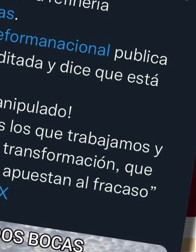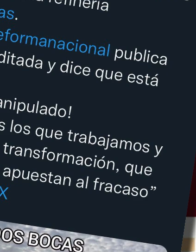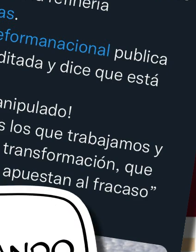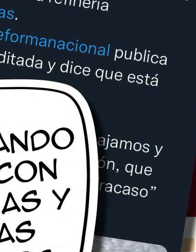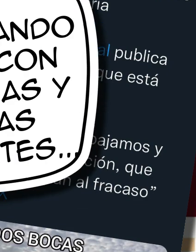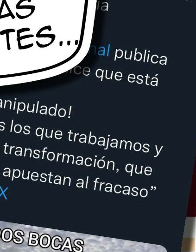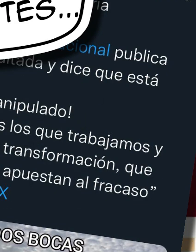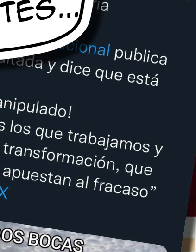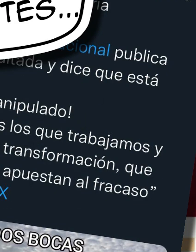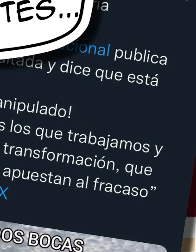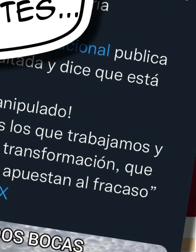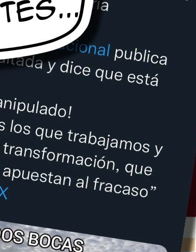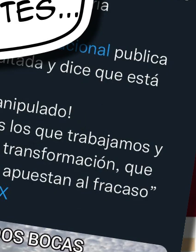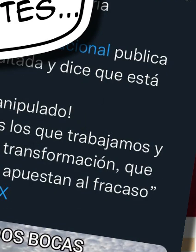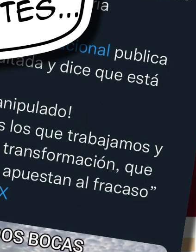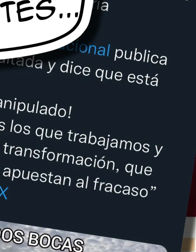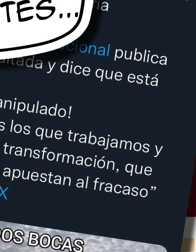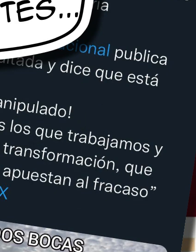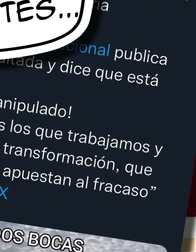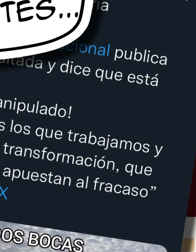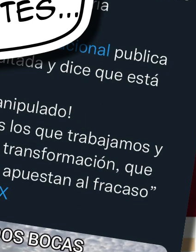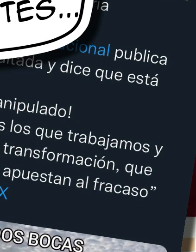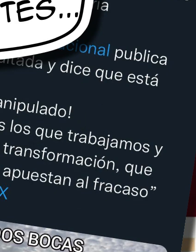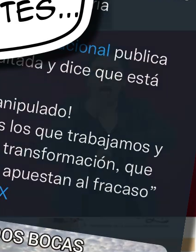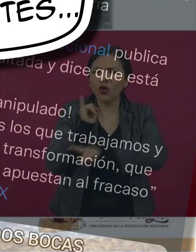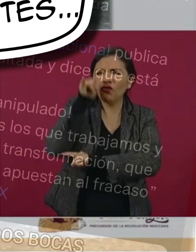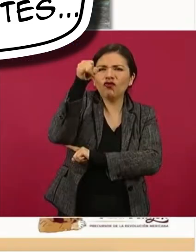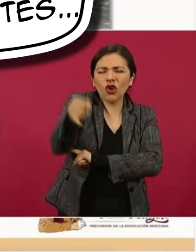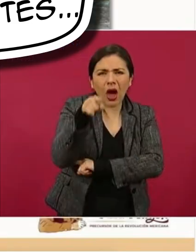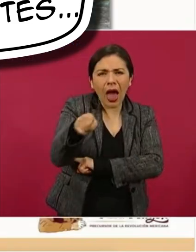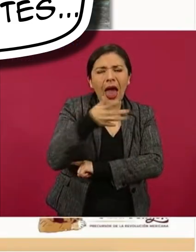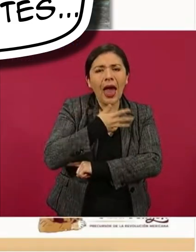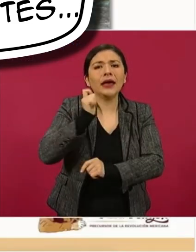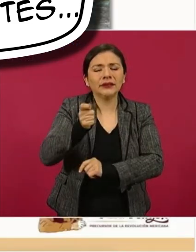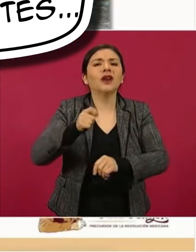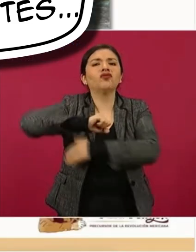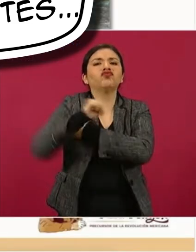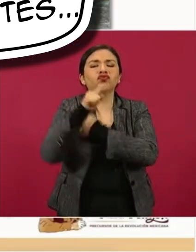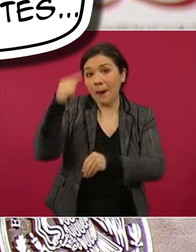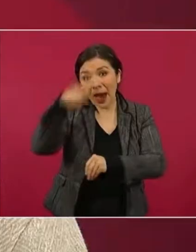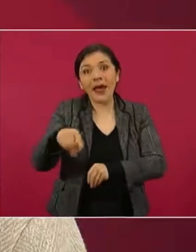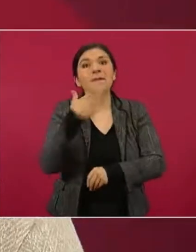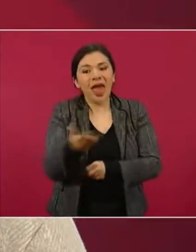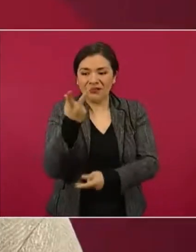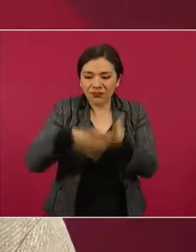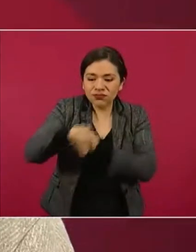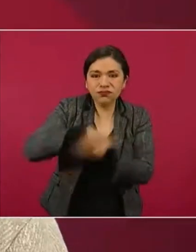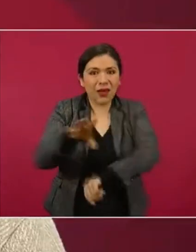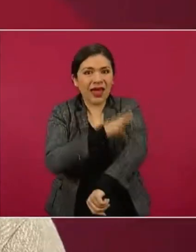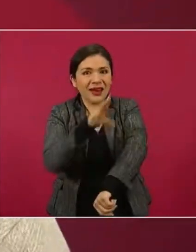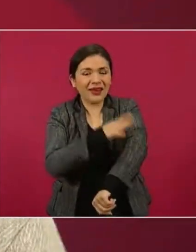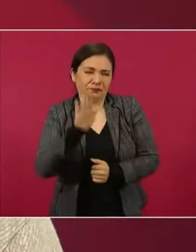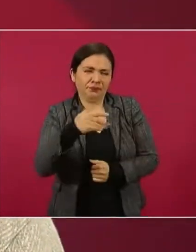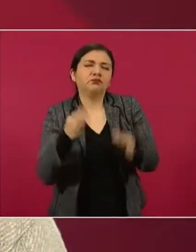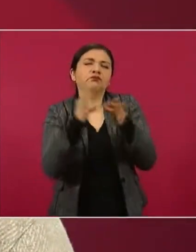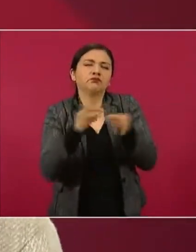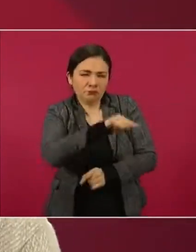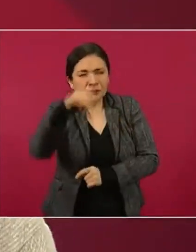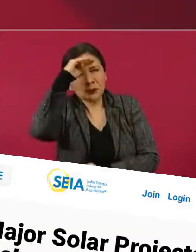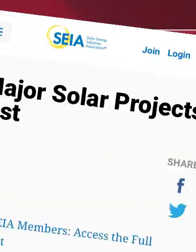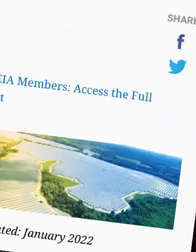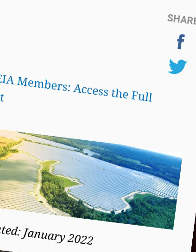la refinería. Incluso se observa el edificio blanco al fondo, a la derecha, que es la salvaguarda de la marina. Les compartimos un dato para el debate.